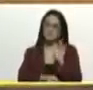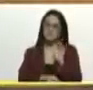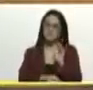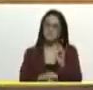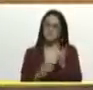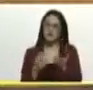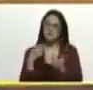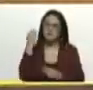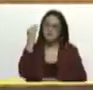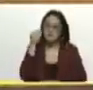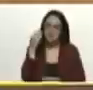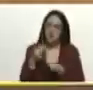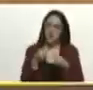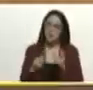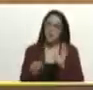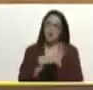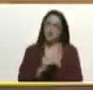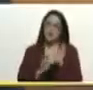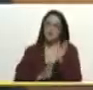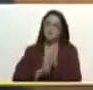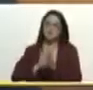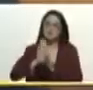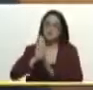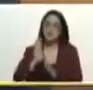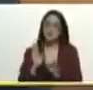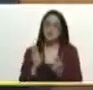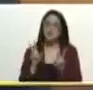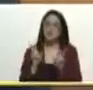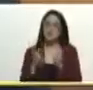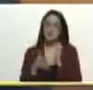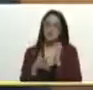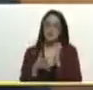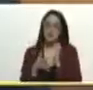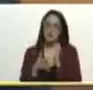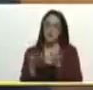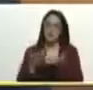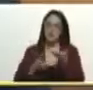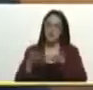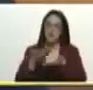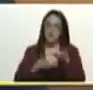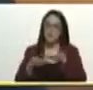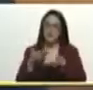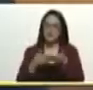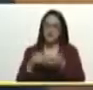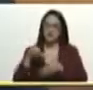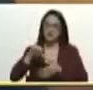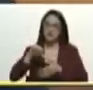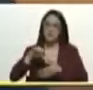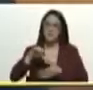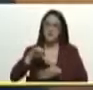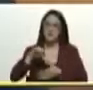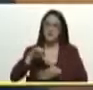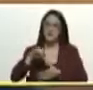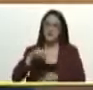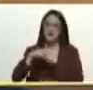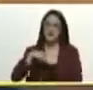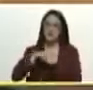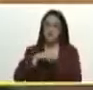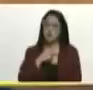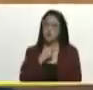descubrir cómo volver a crecer desde el punto de vista tecnológico, comercial en Sudamérica. A nosotros nos